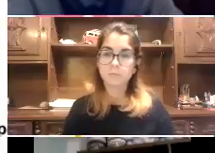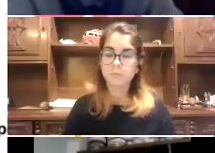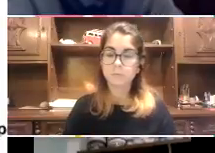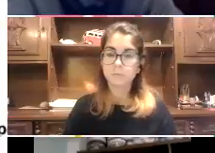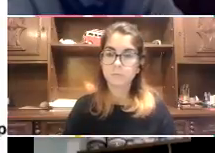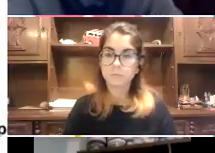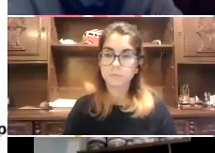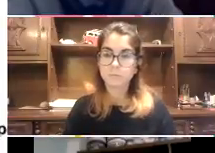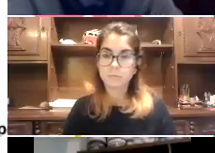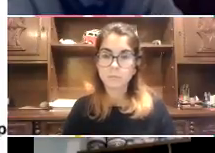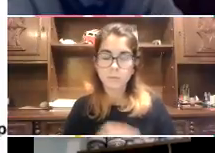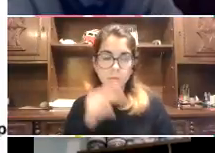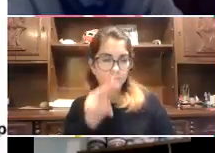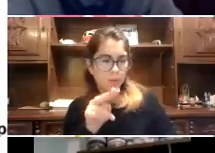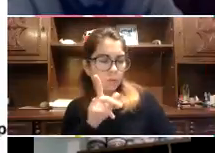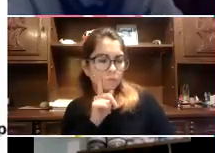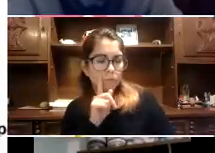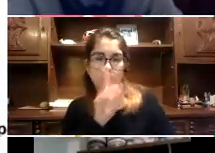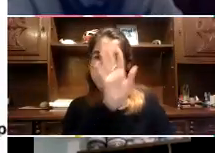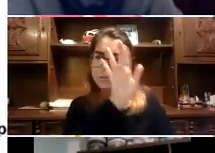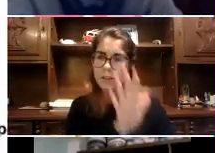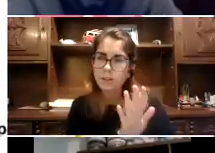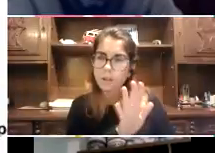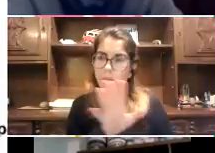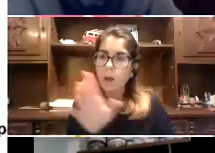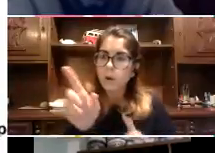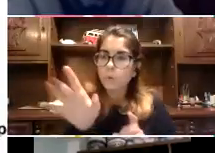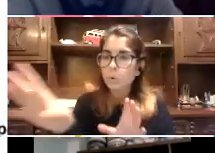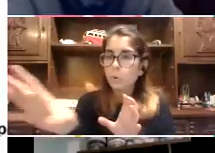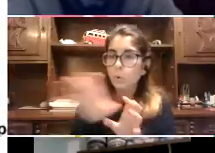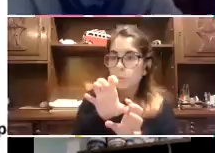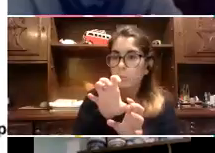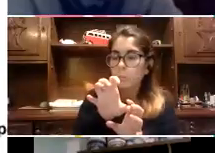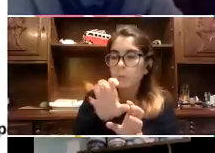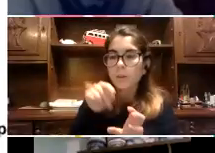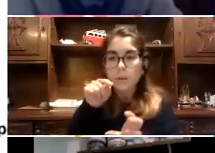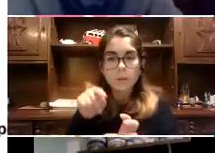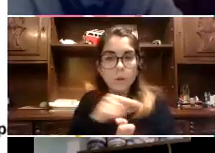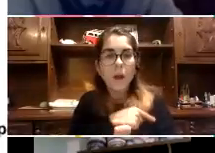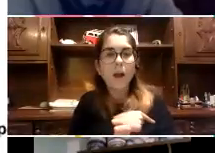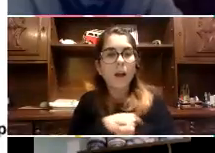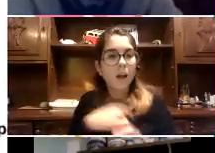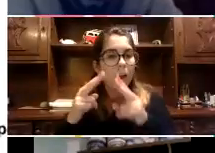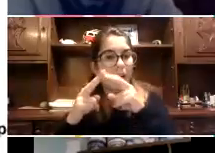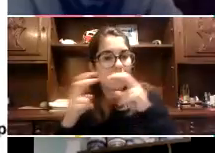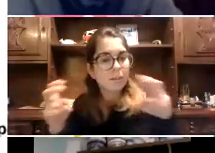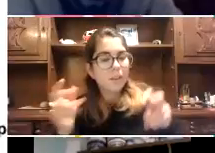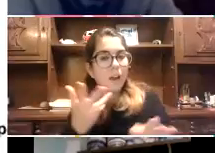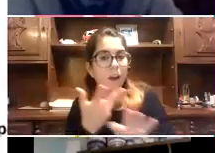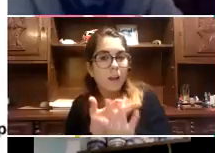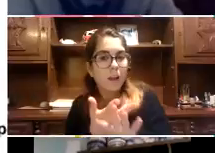observaron que el ámbar tenía esta propiedad de atraer ciertos materiales, y a eso le llamaron un fenómeno eléctrico, básicamente porque